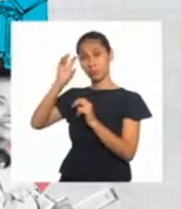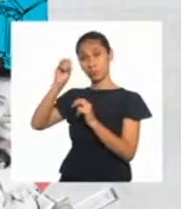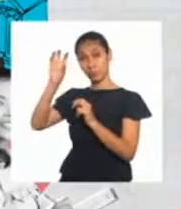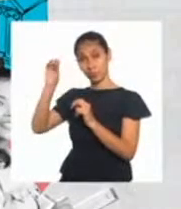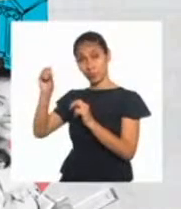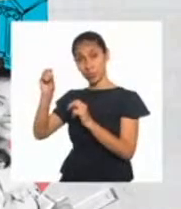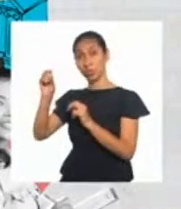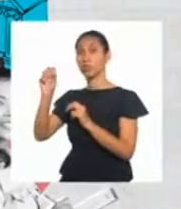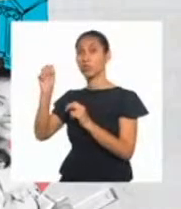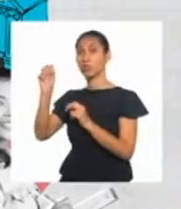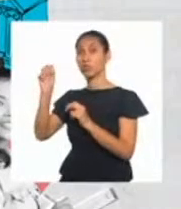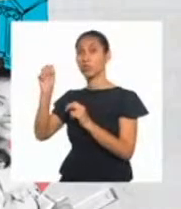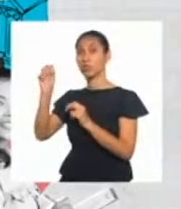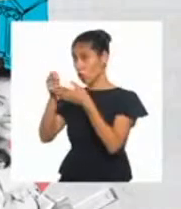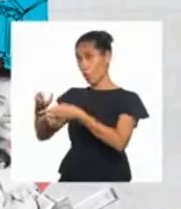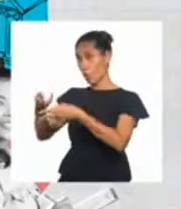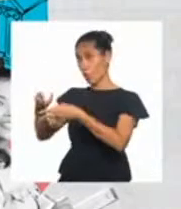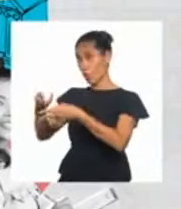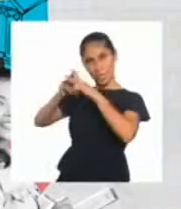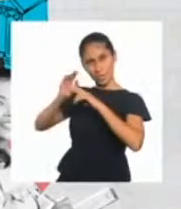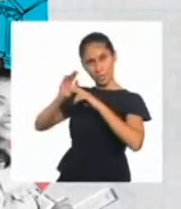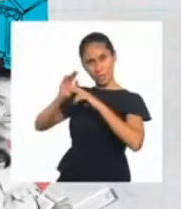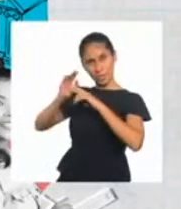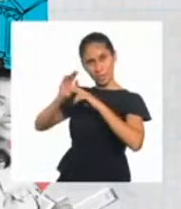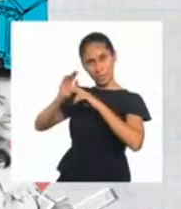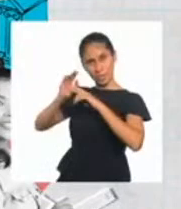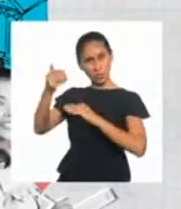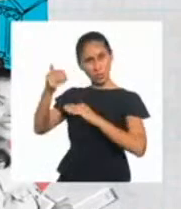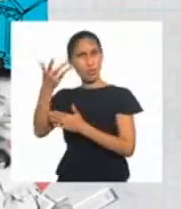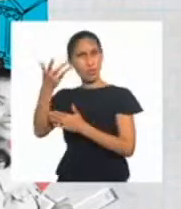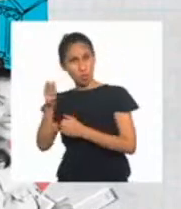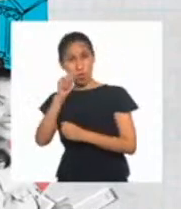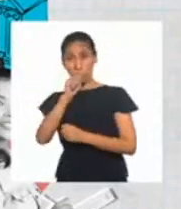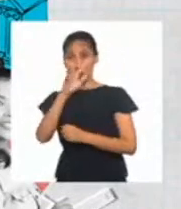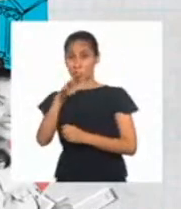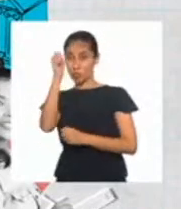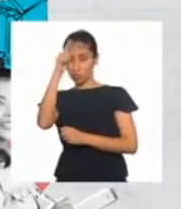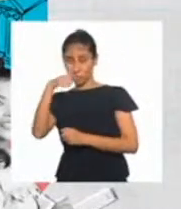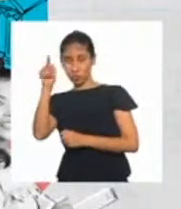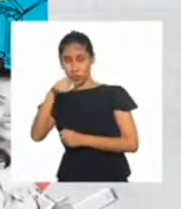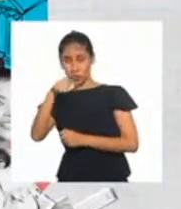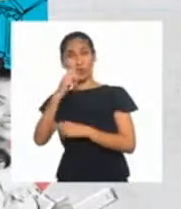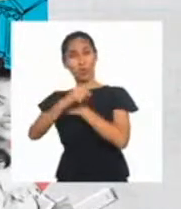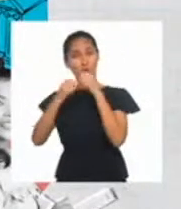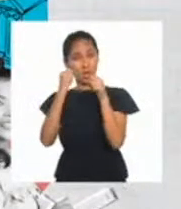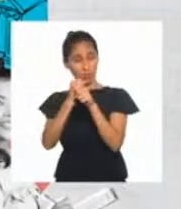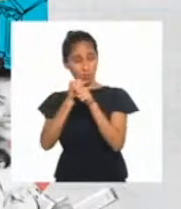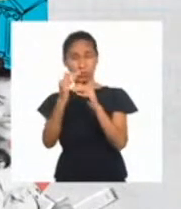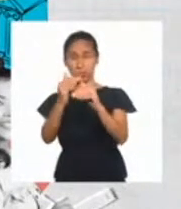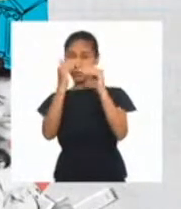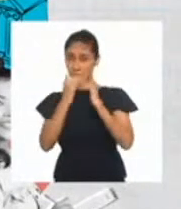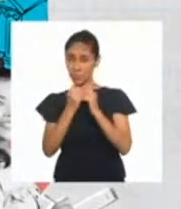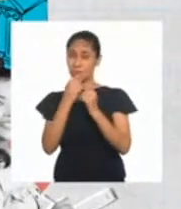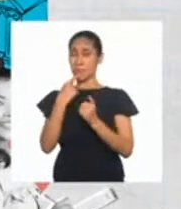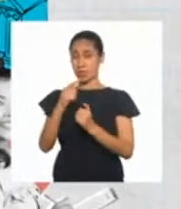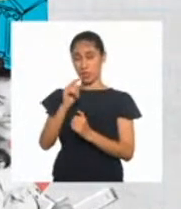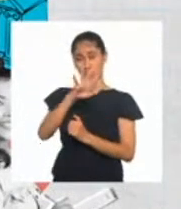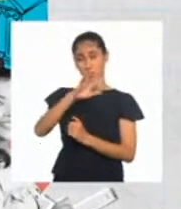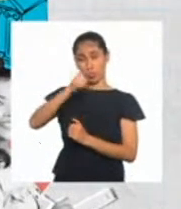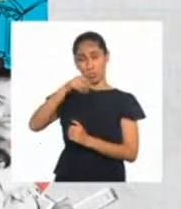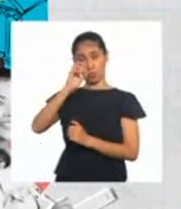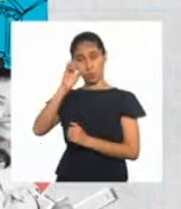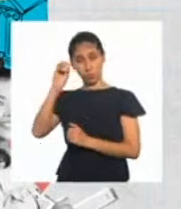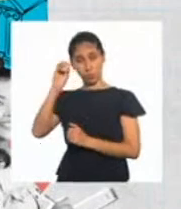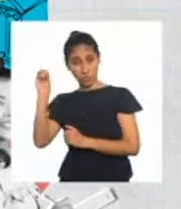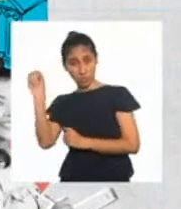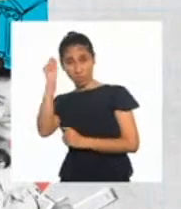2 años y devolverlo con una tasa de interés del 15% anual. O pedir 5.000 soles por un periodo de 2 años y devolverlo